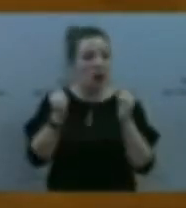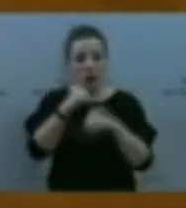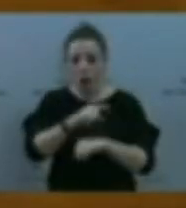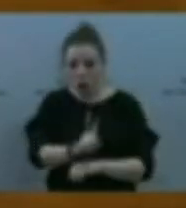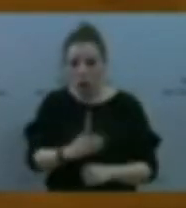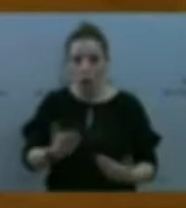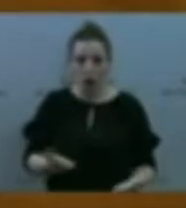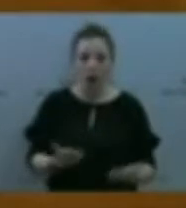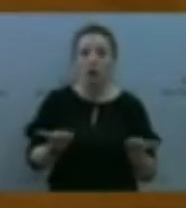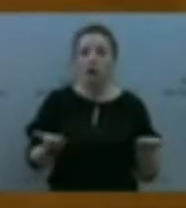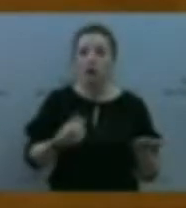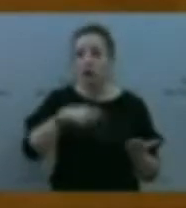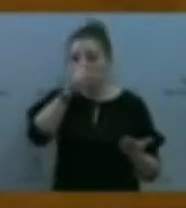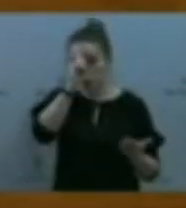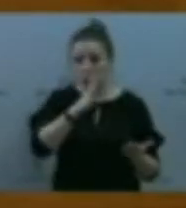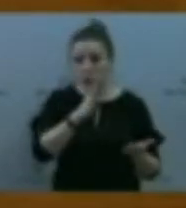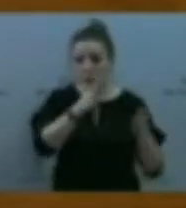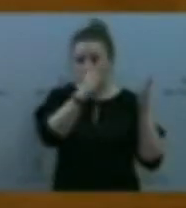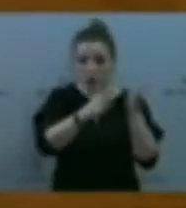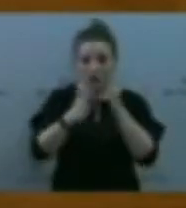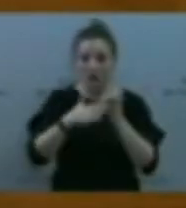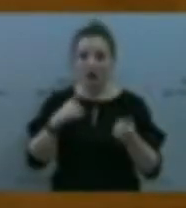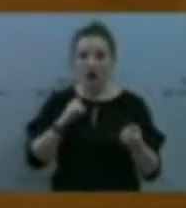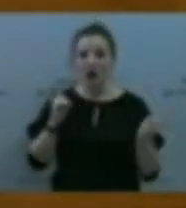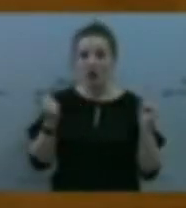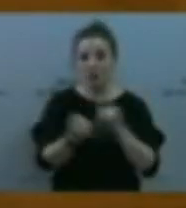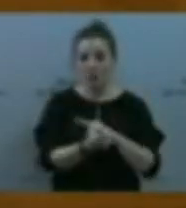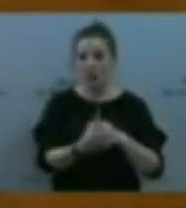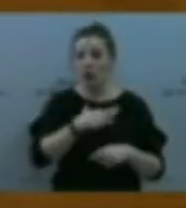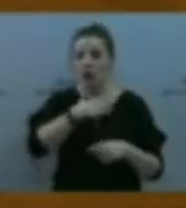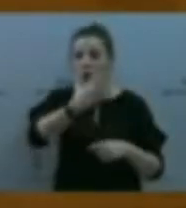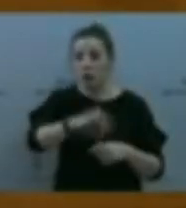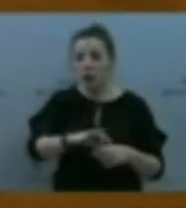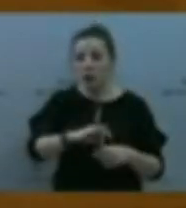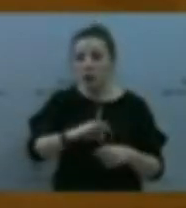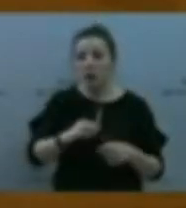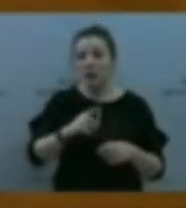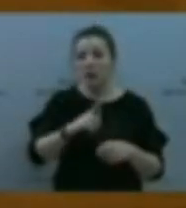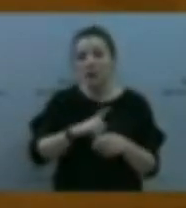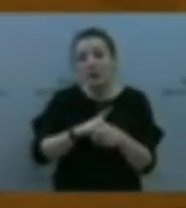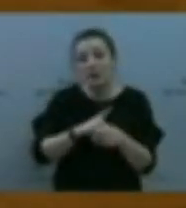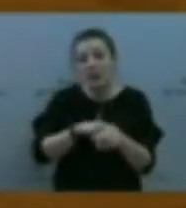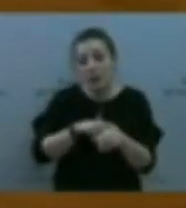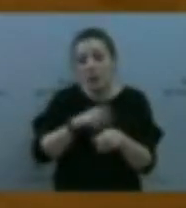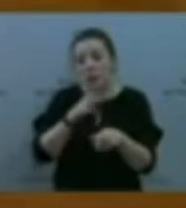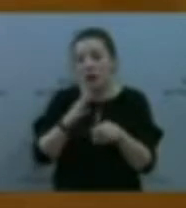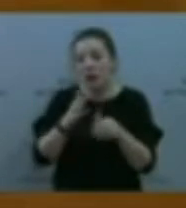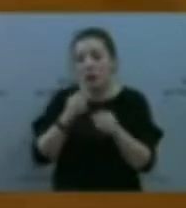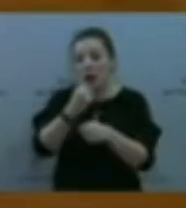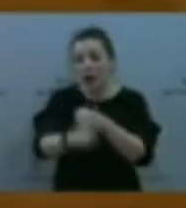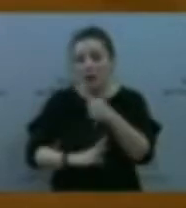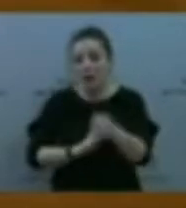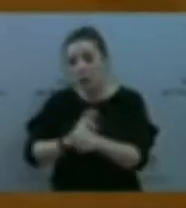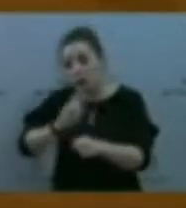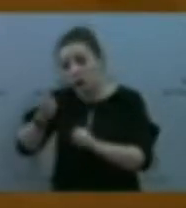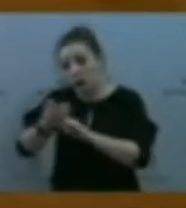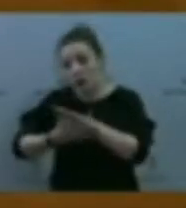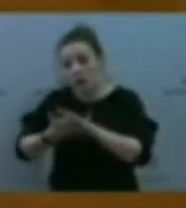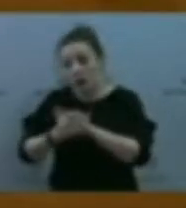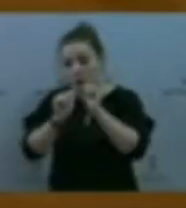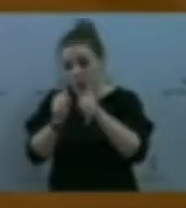al revés. Probablemente haya tiempo en otra legislatura para poder hacerlo en la forma en la que le estoy diciendo. Y, en tercer lugar, mire,